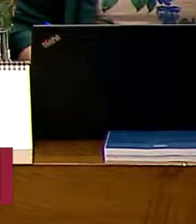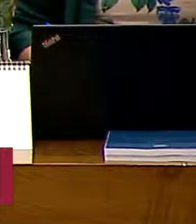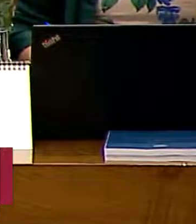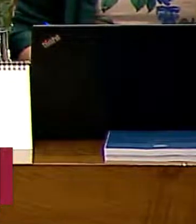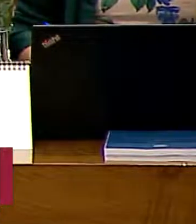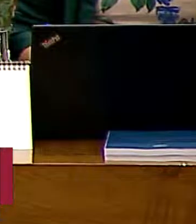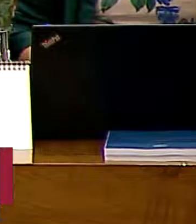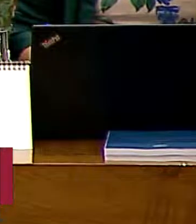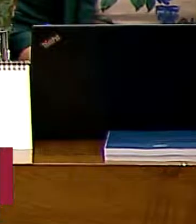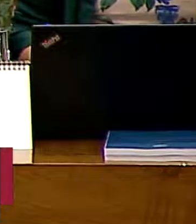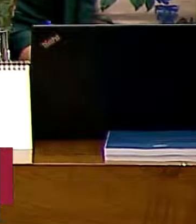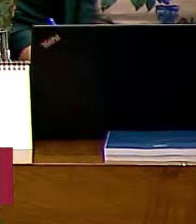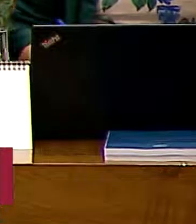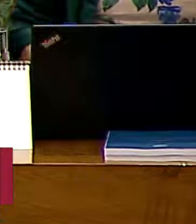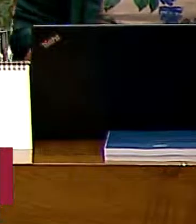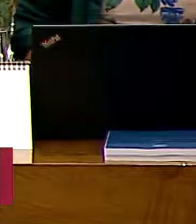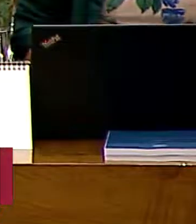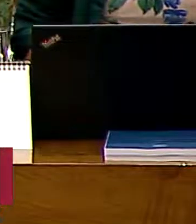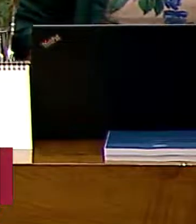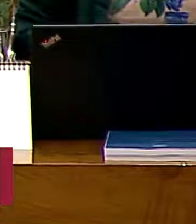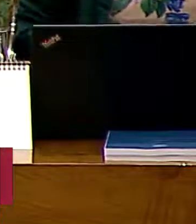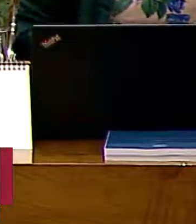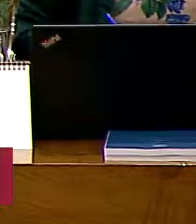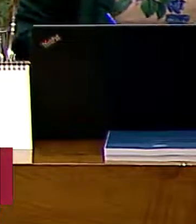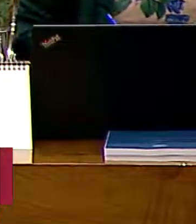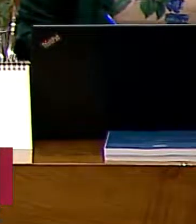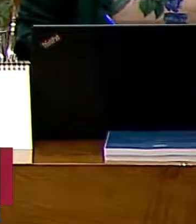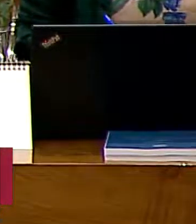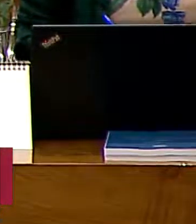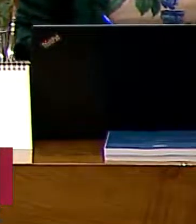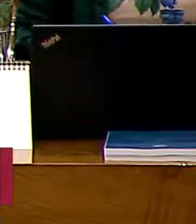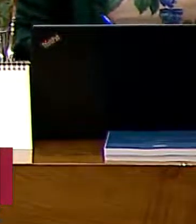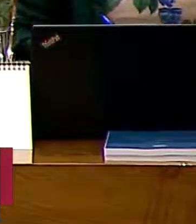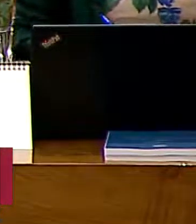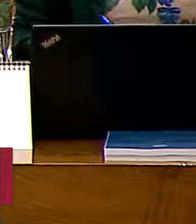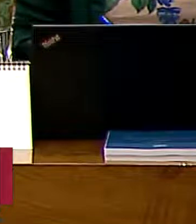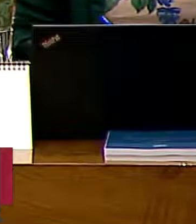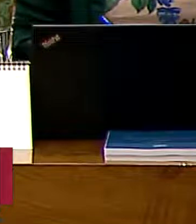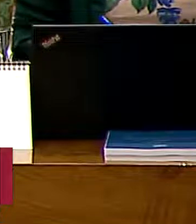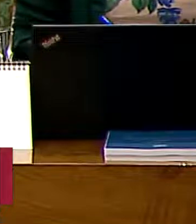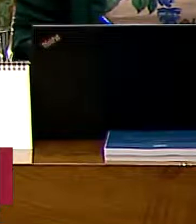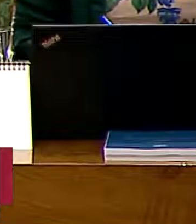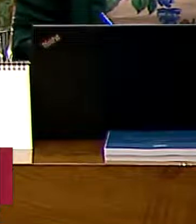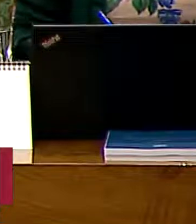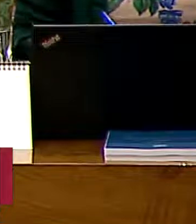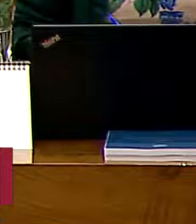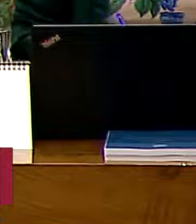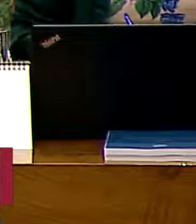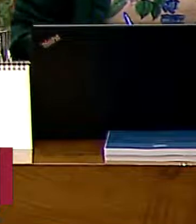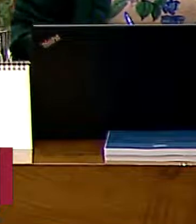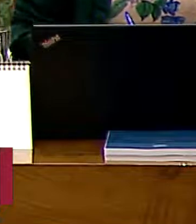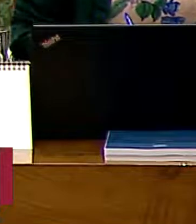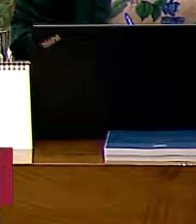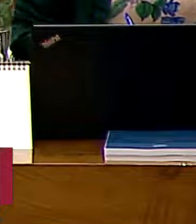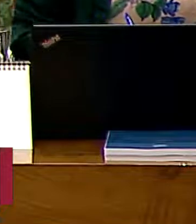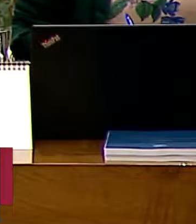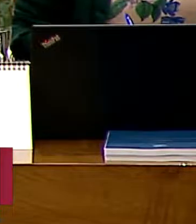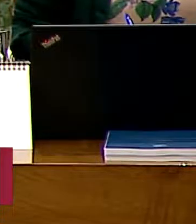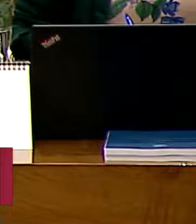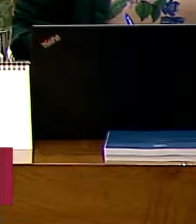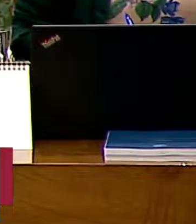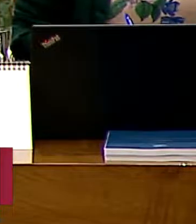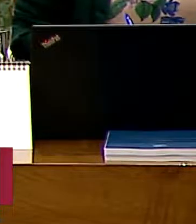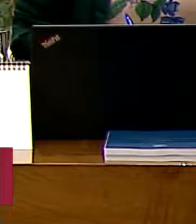sido anunciado, quiero saludar a quienes se encuentran en las tribunas. Y son